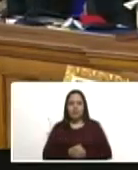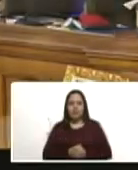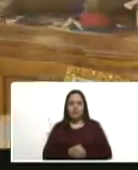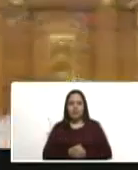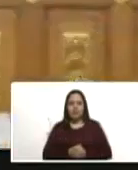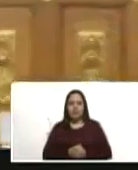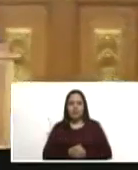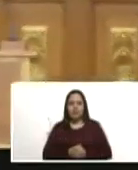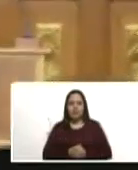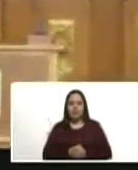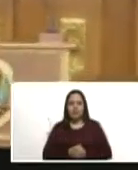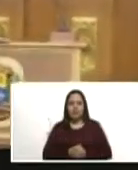gracias s